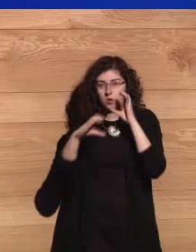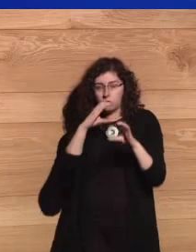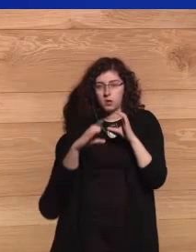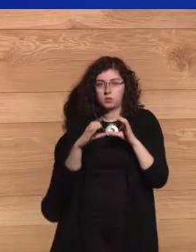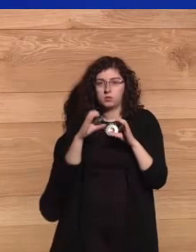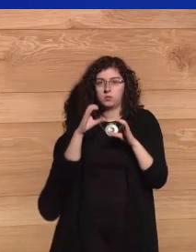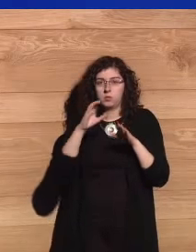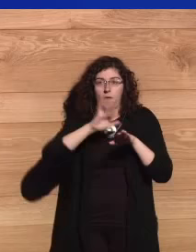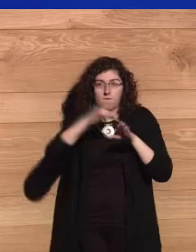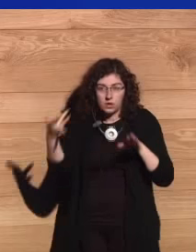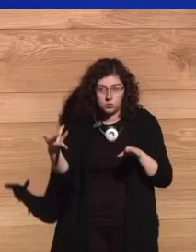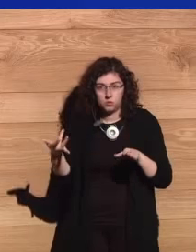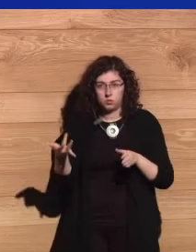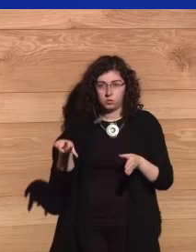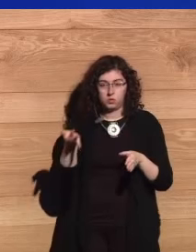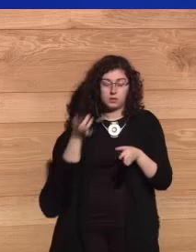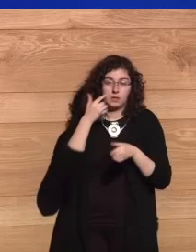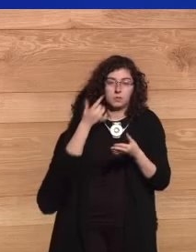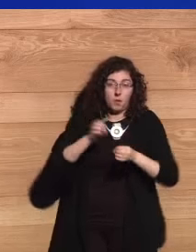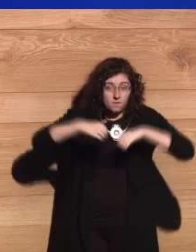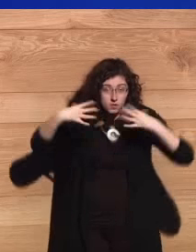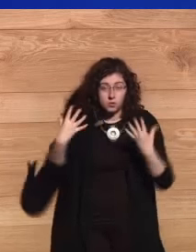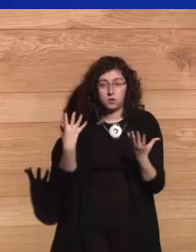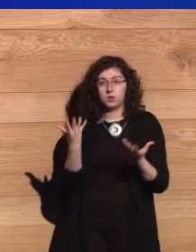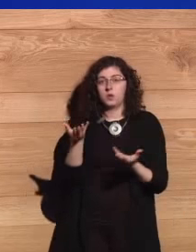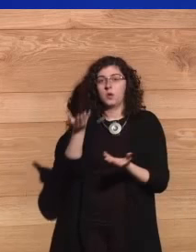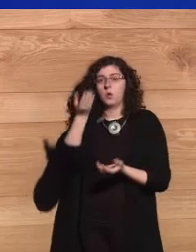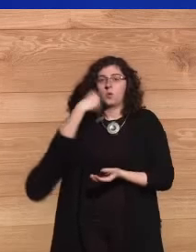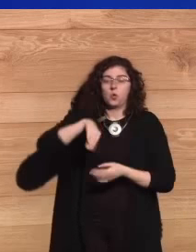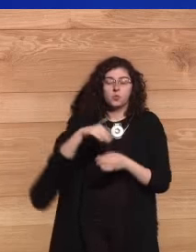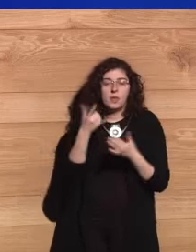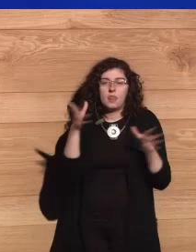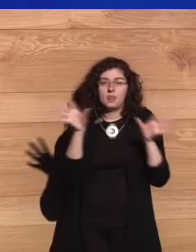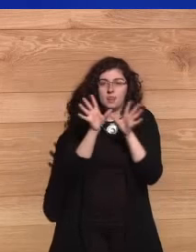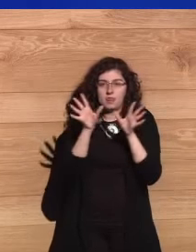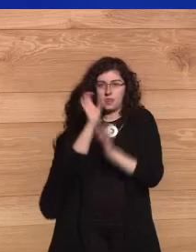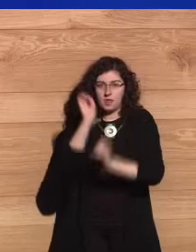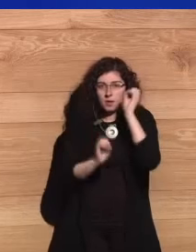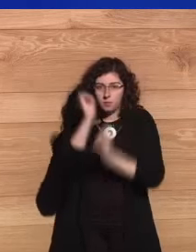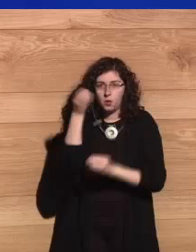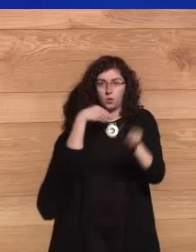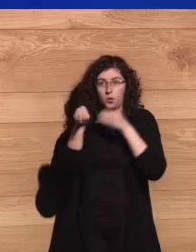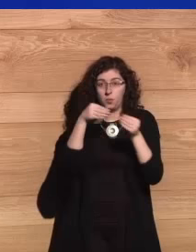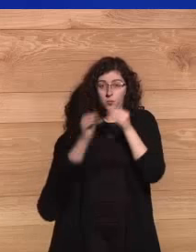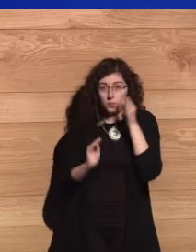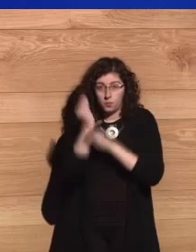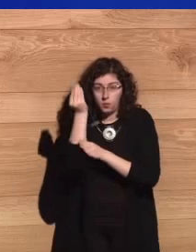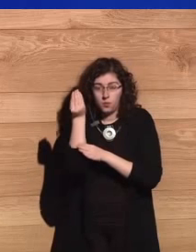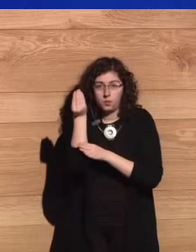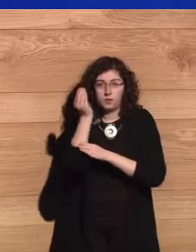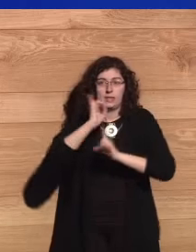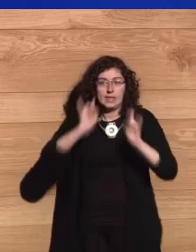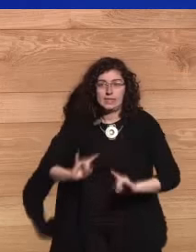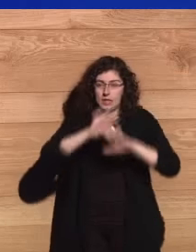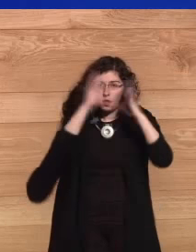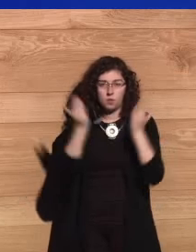son virtuales, numéricas, digitales, y de hecho consumen un 10% de la producción material de la electricidad